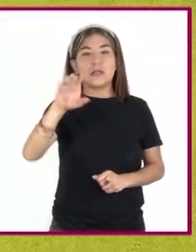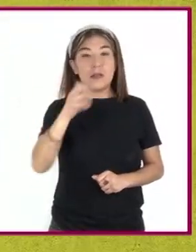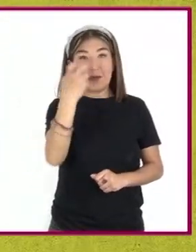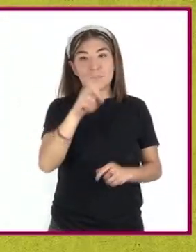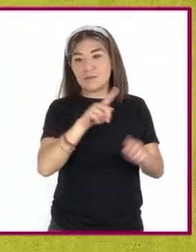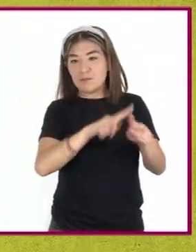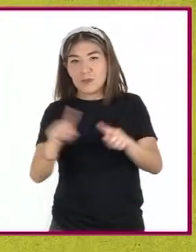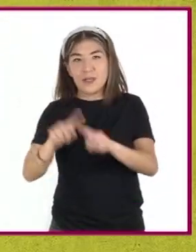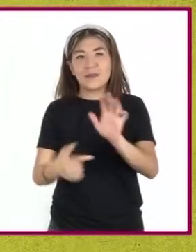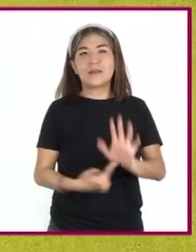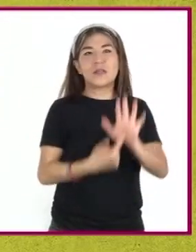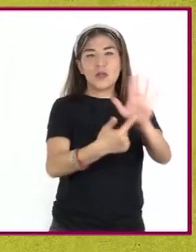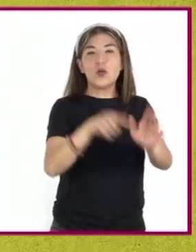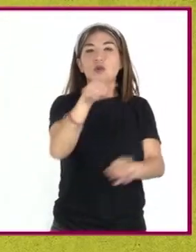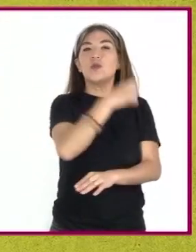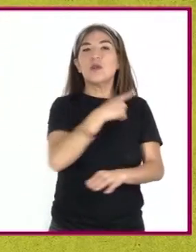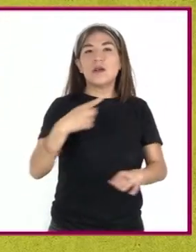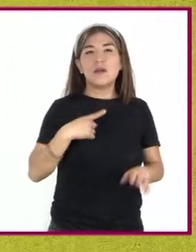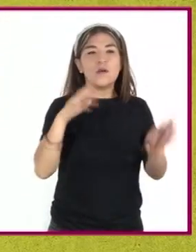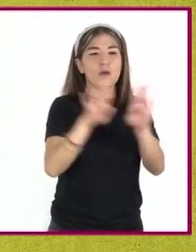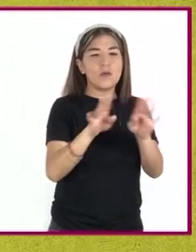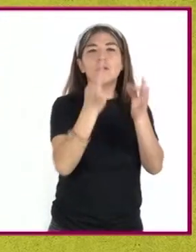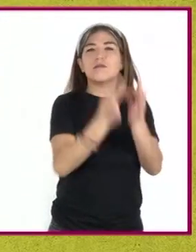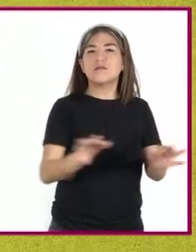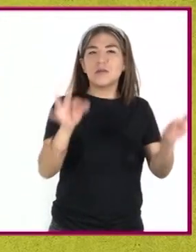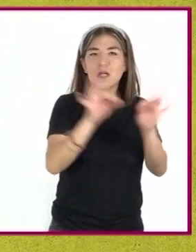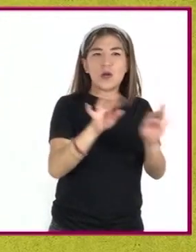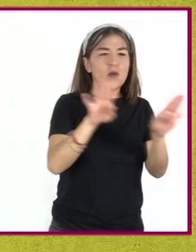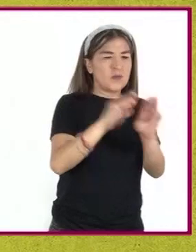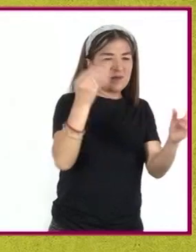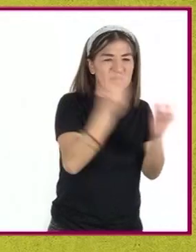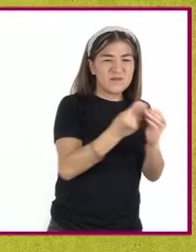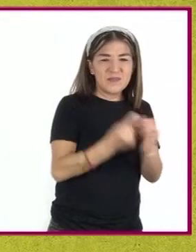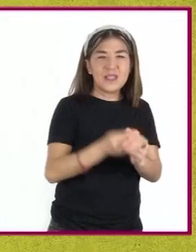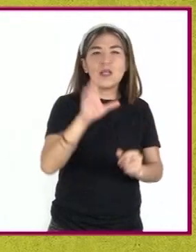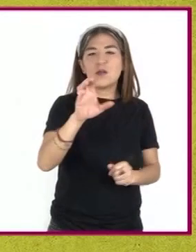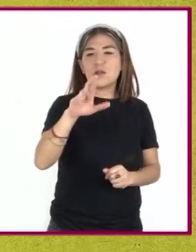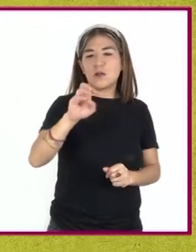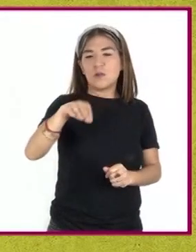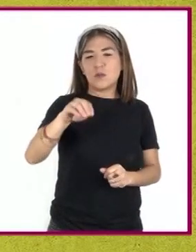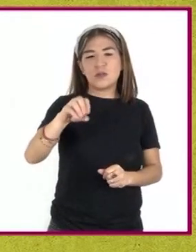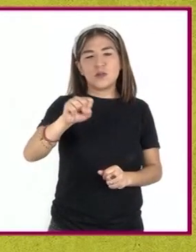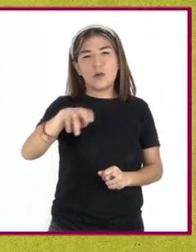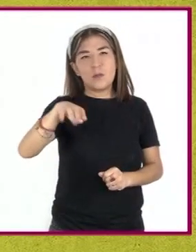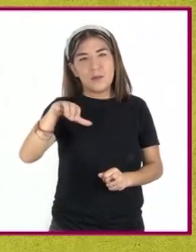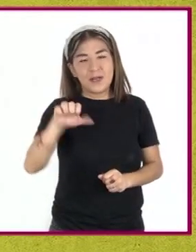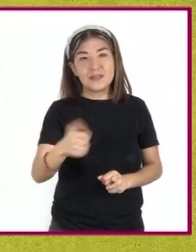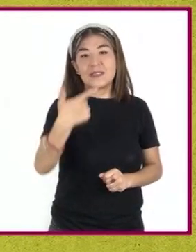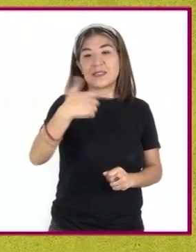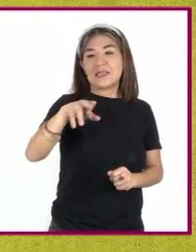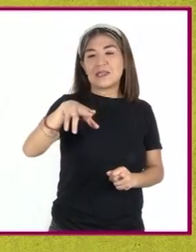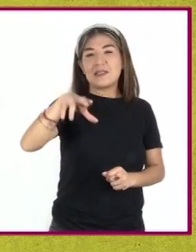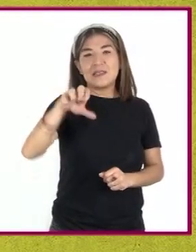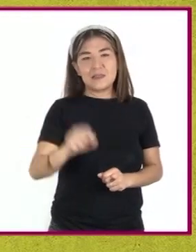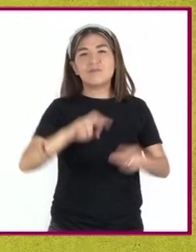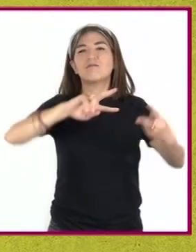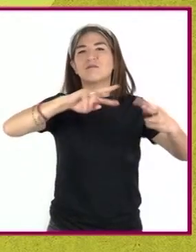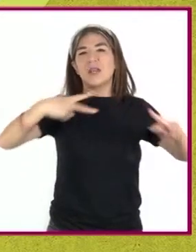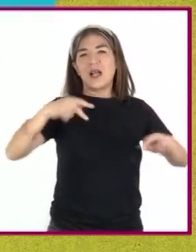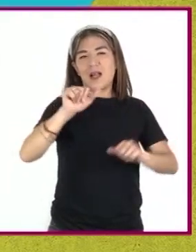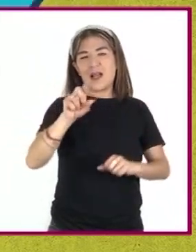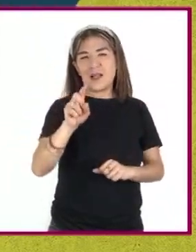importancia, funciones y ubicación de los cromosomas, genes y ADN, lo que